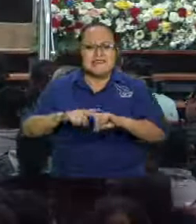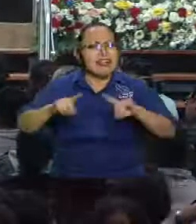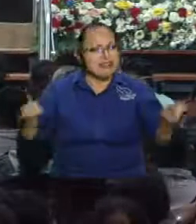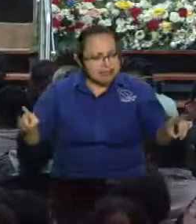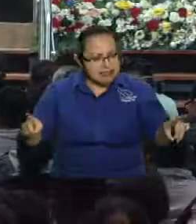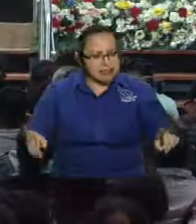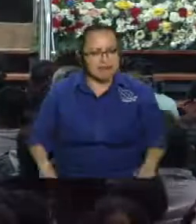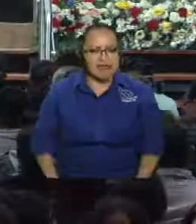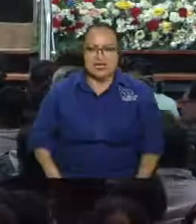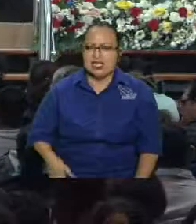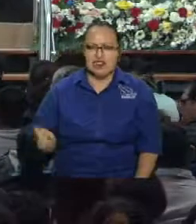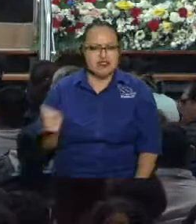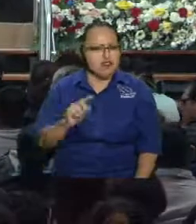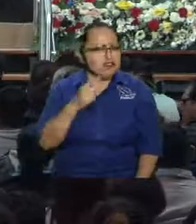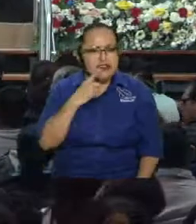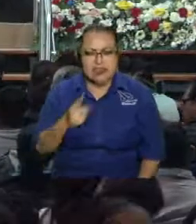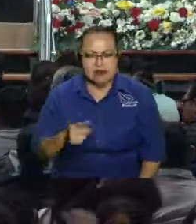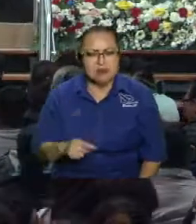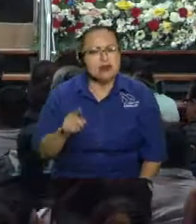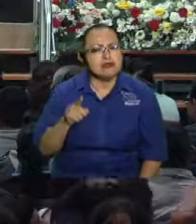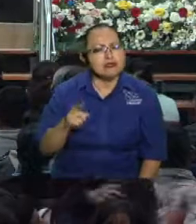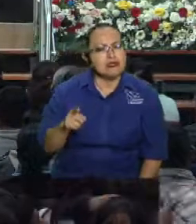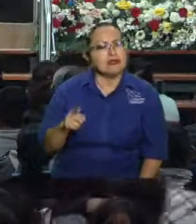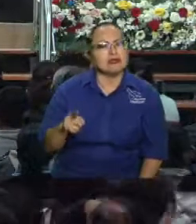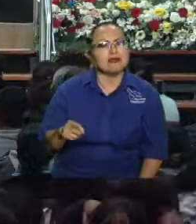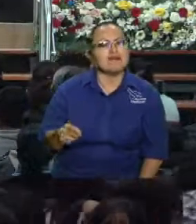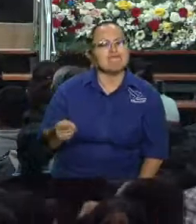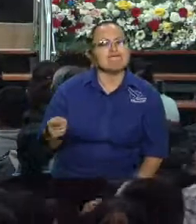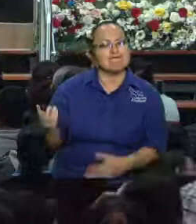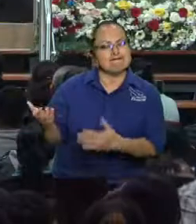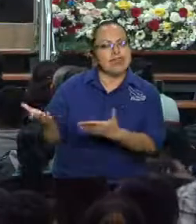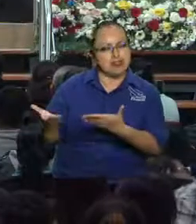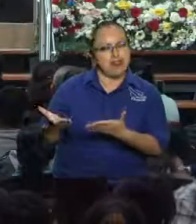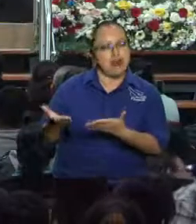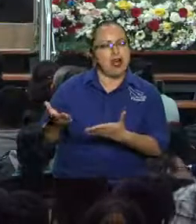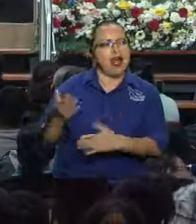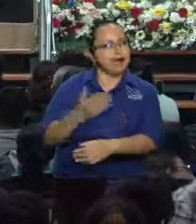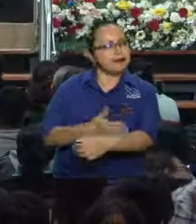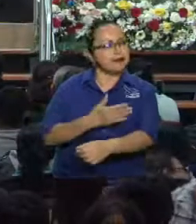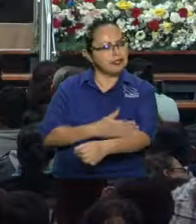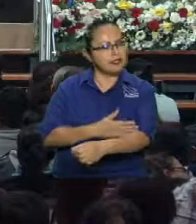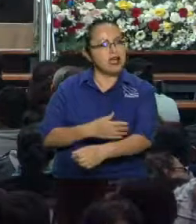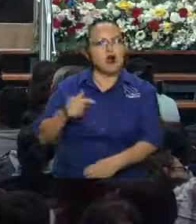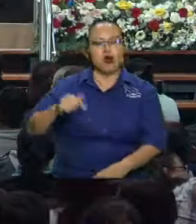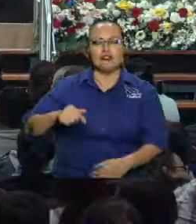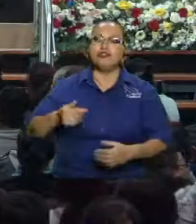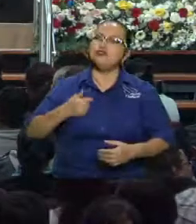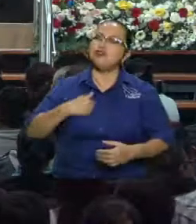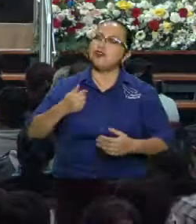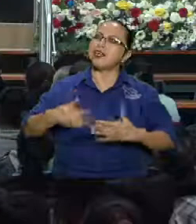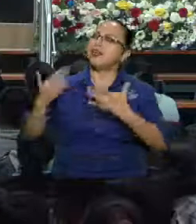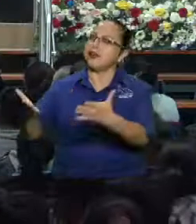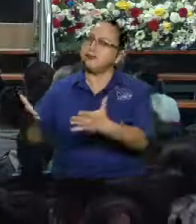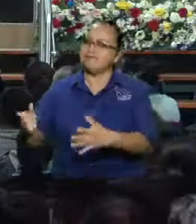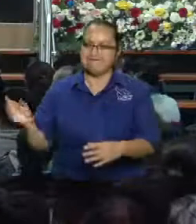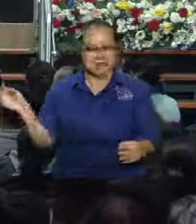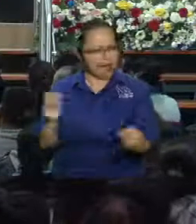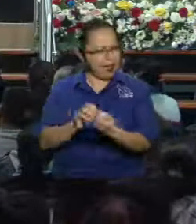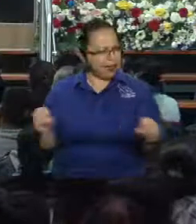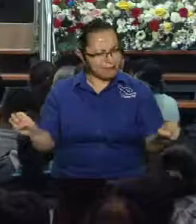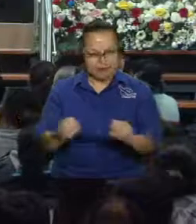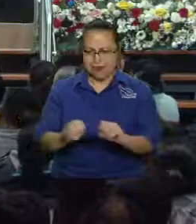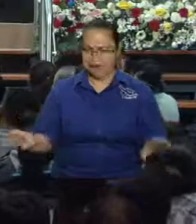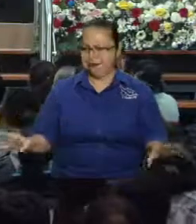servido todo el año, yo estoy contento con usted. Mire, usted siempre me cobra 100 pesos, hoy tenga 200.